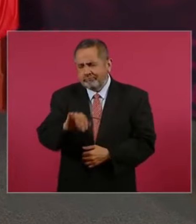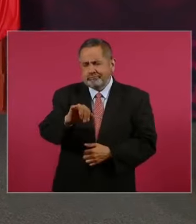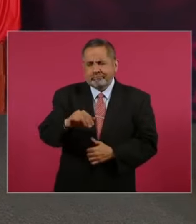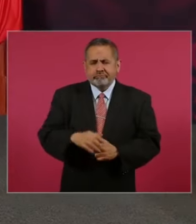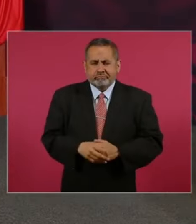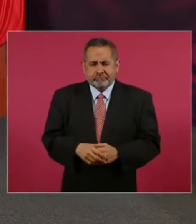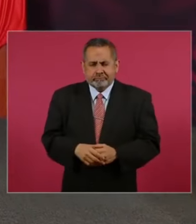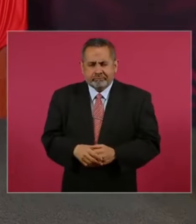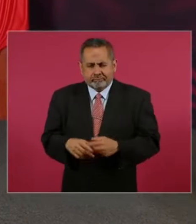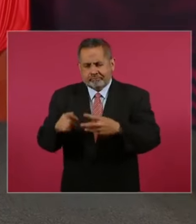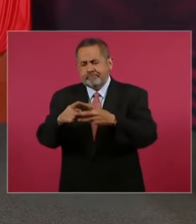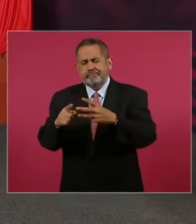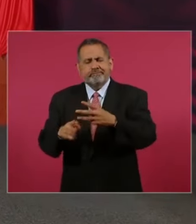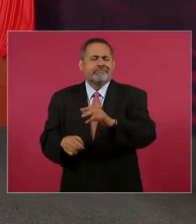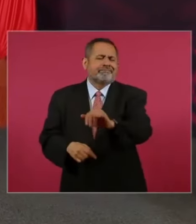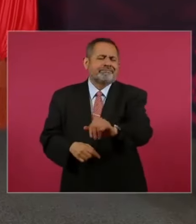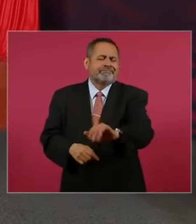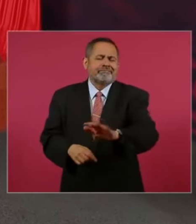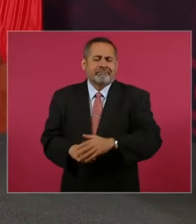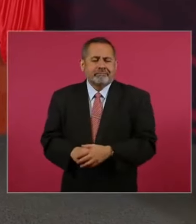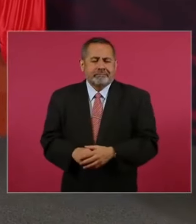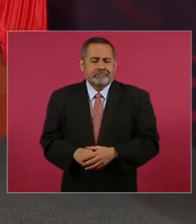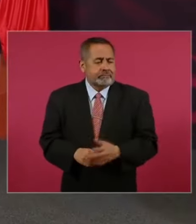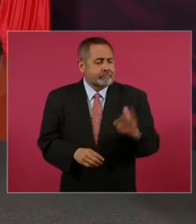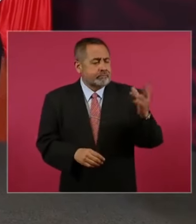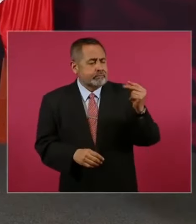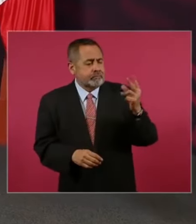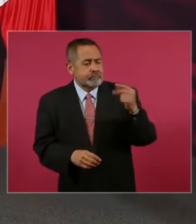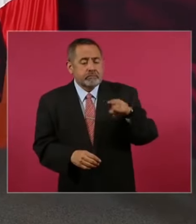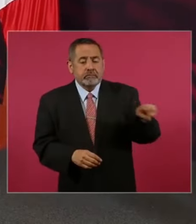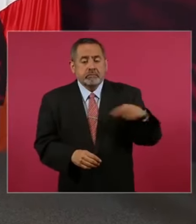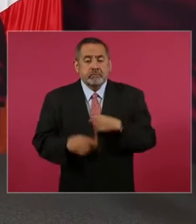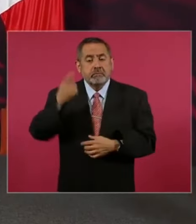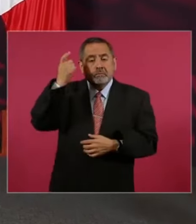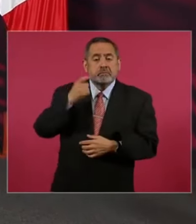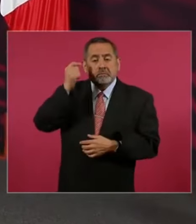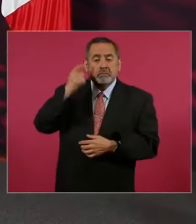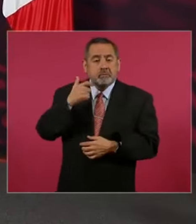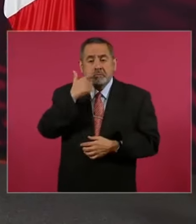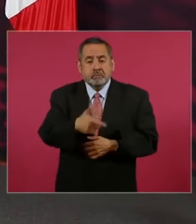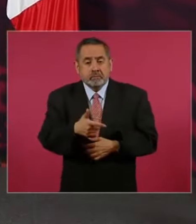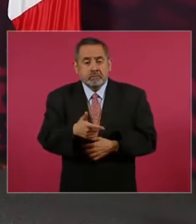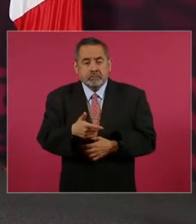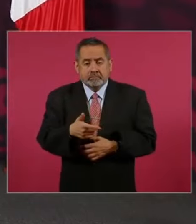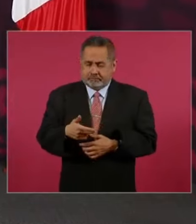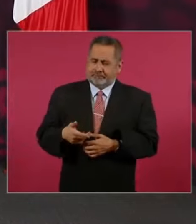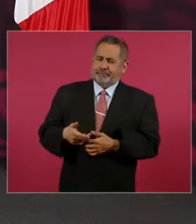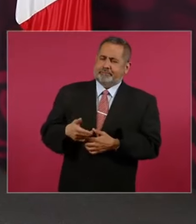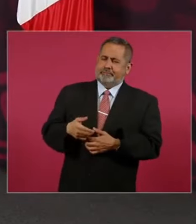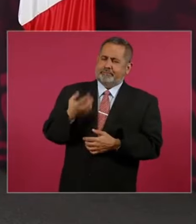Las tres, Habían presidente. quienes estaban en contra de las pensiones y ahora resulta